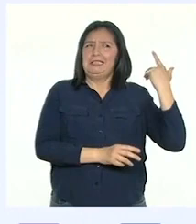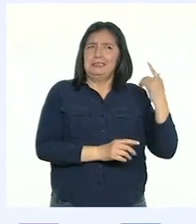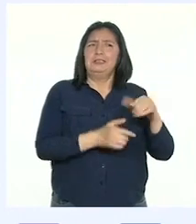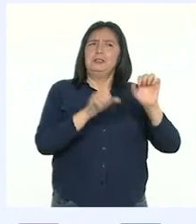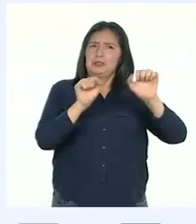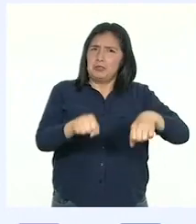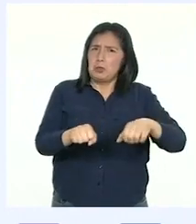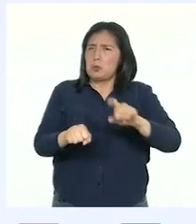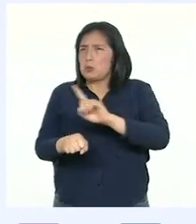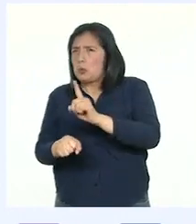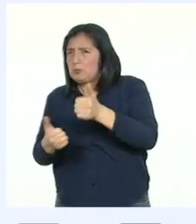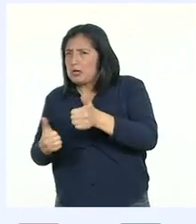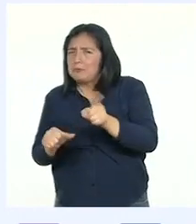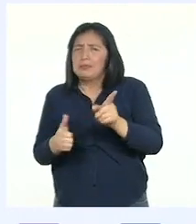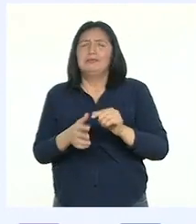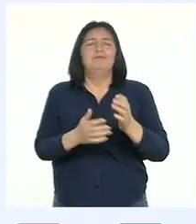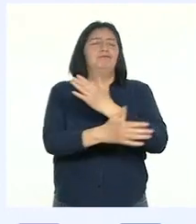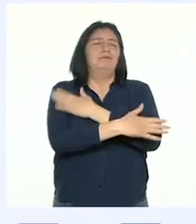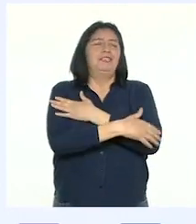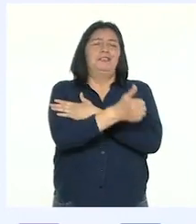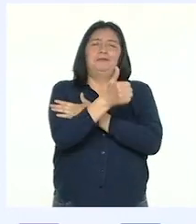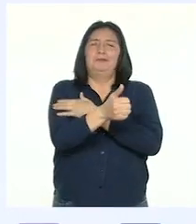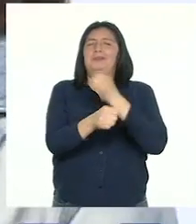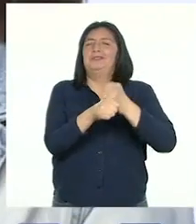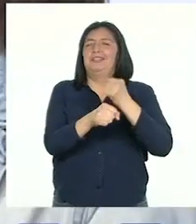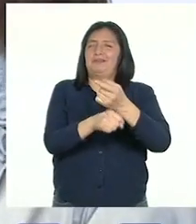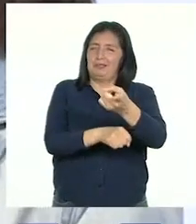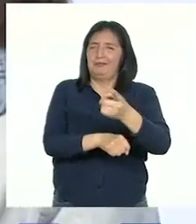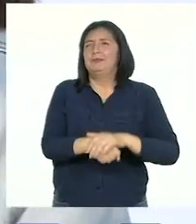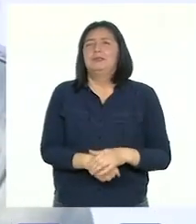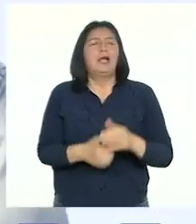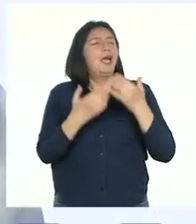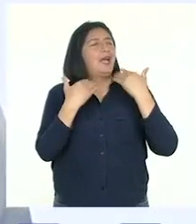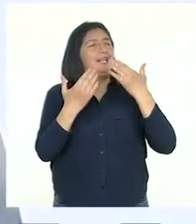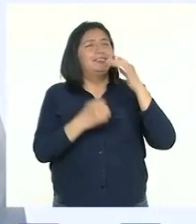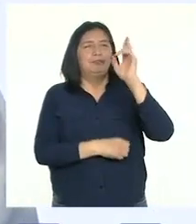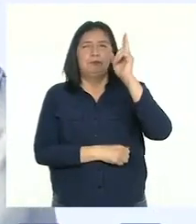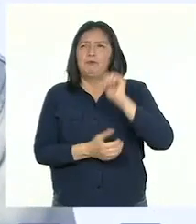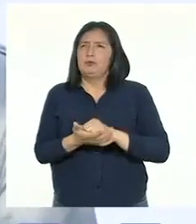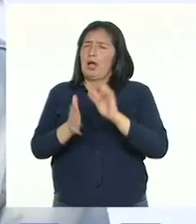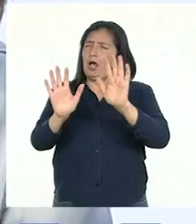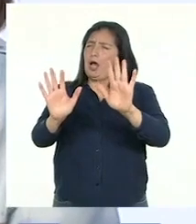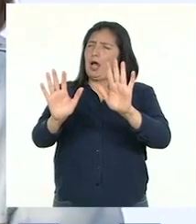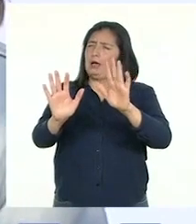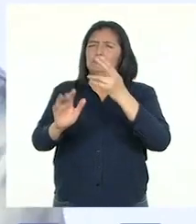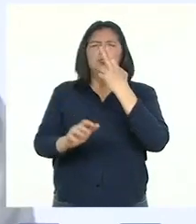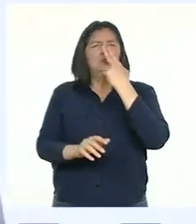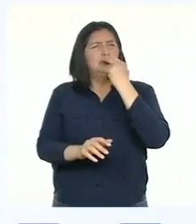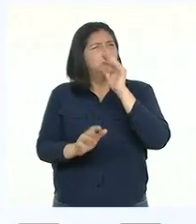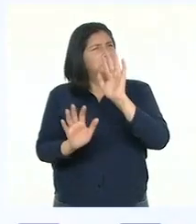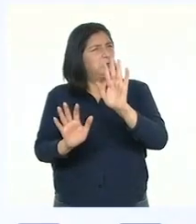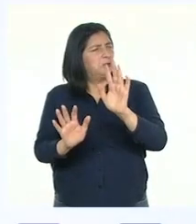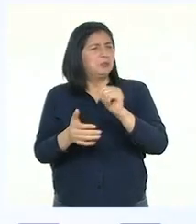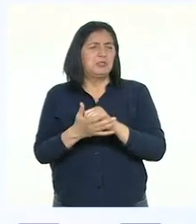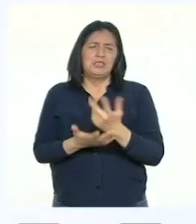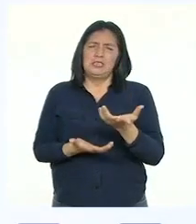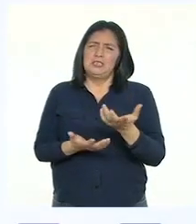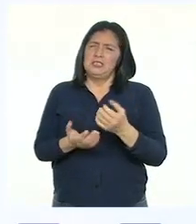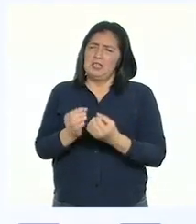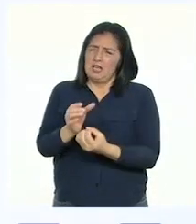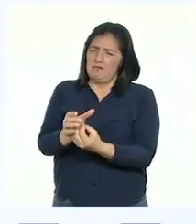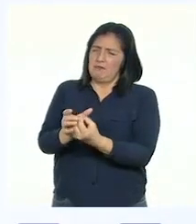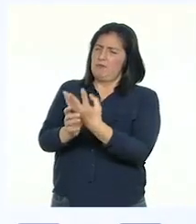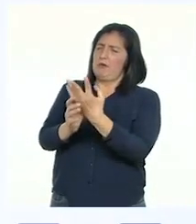fueron válidas o no. Los felicito por su trabajo. Gracias, profesor. Pero tengo una curiosidad más. Si la